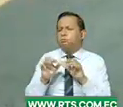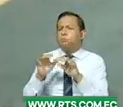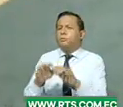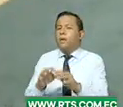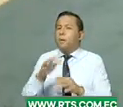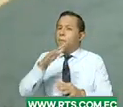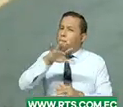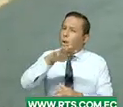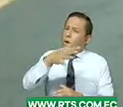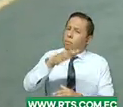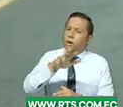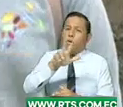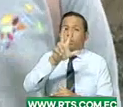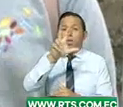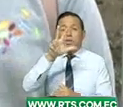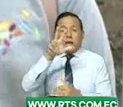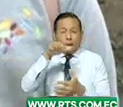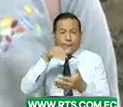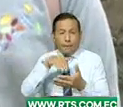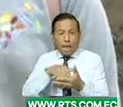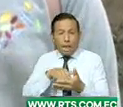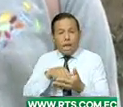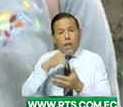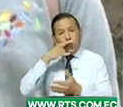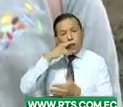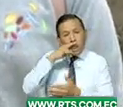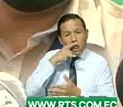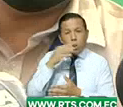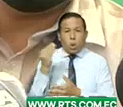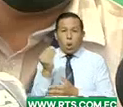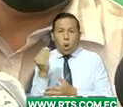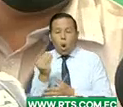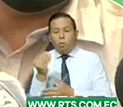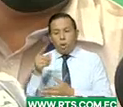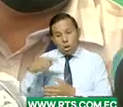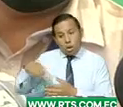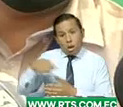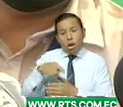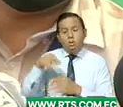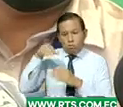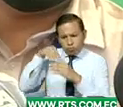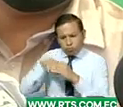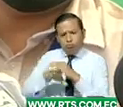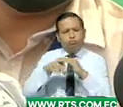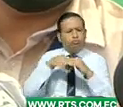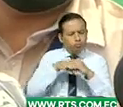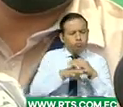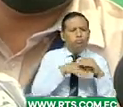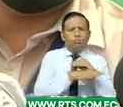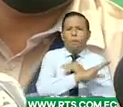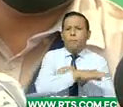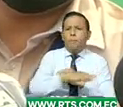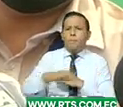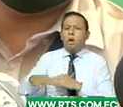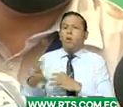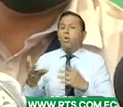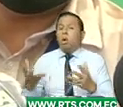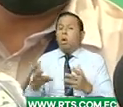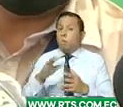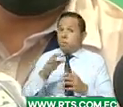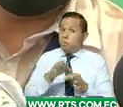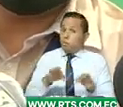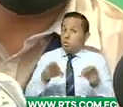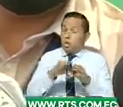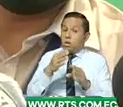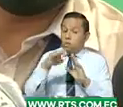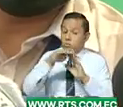y jóvenes que regresen a clases con todas las medidas de bioseguridad en la ciudad de Guayaquil a partir de la próxima